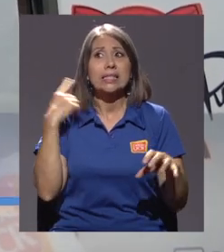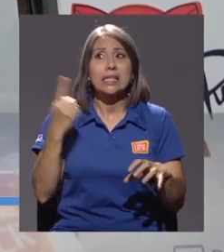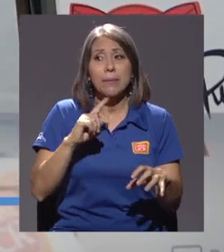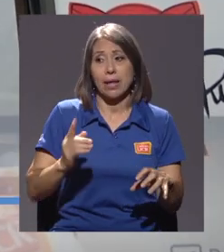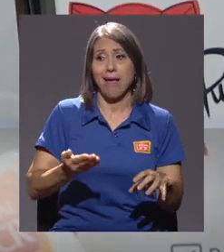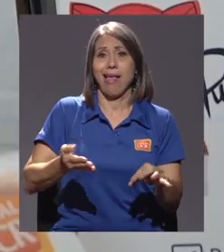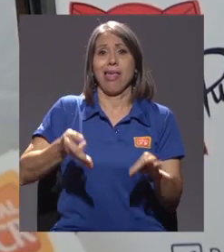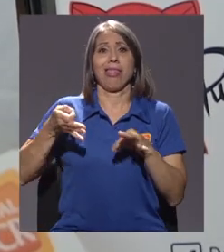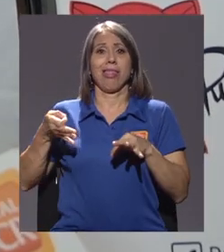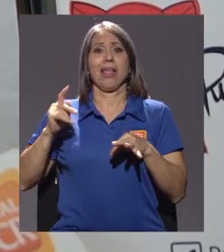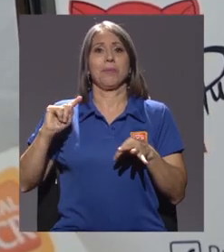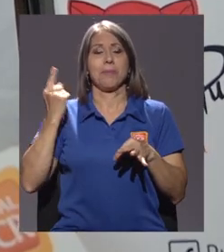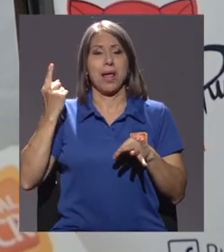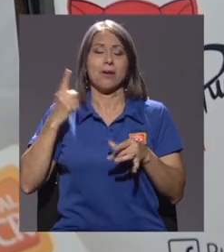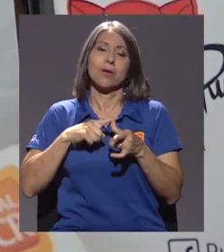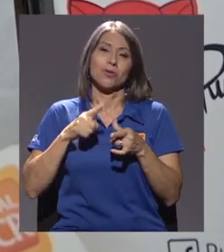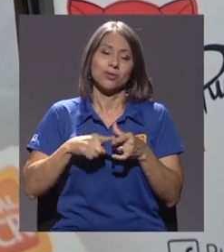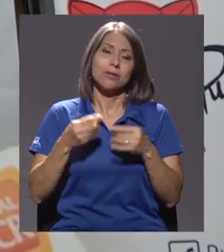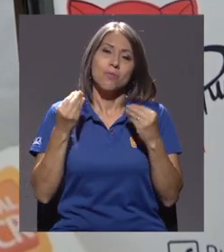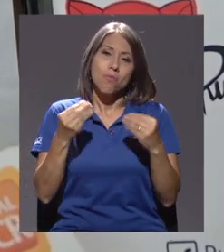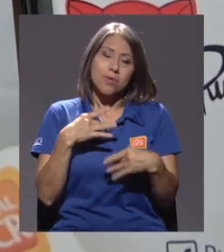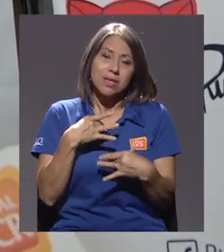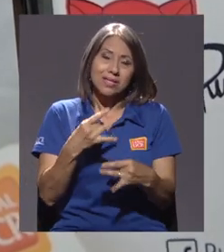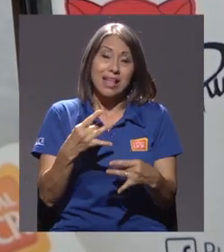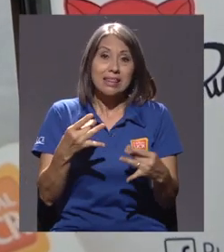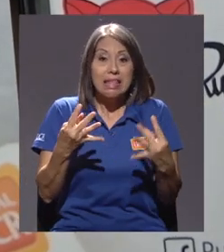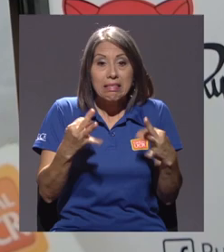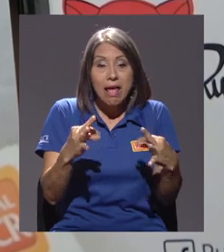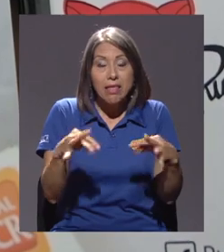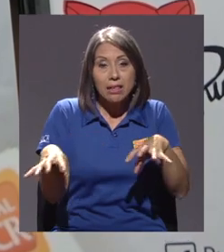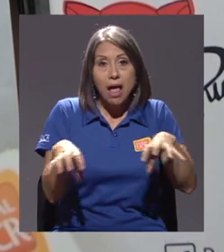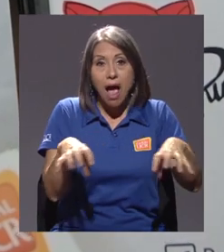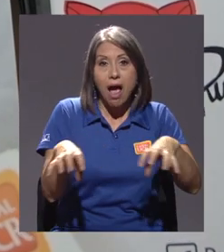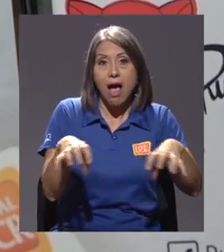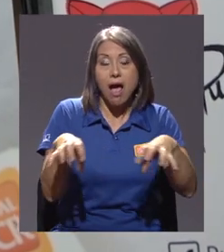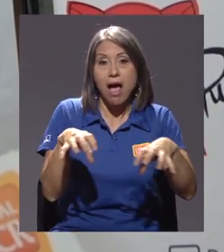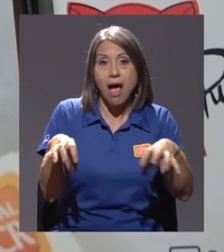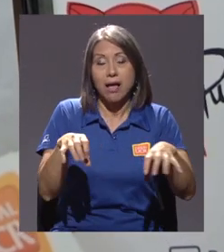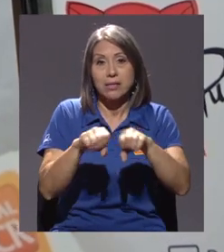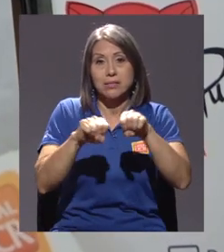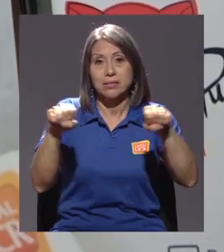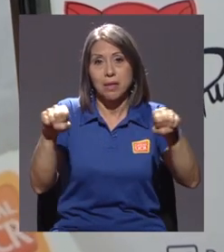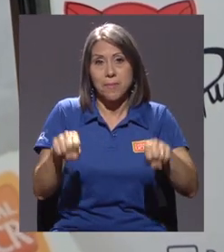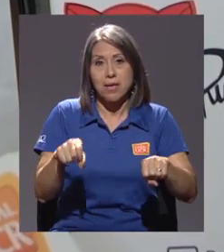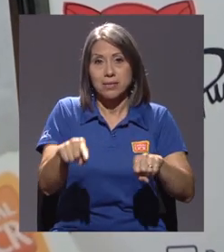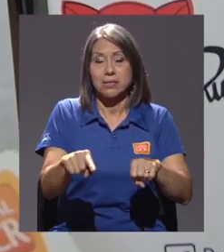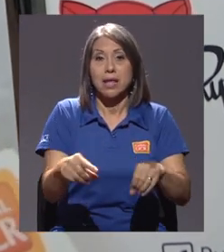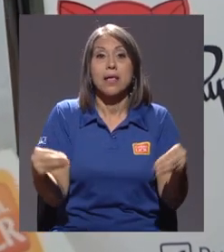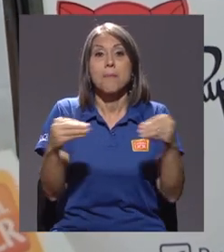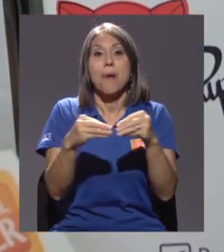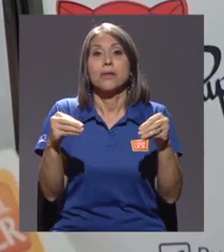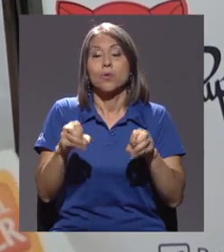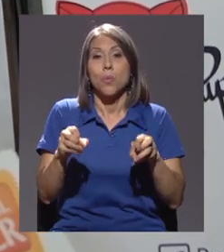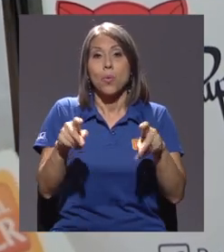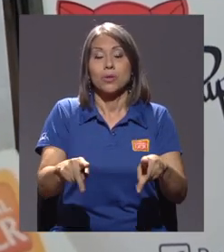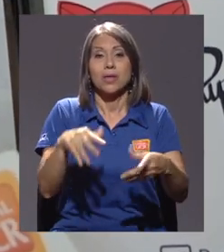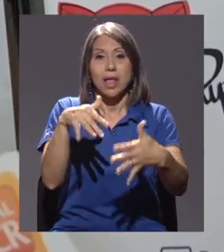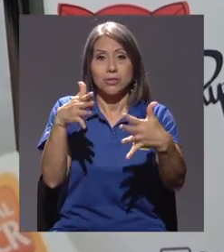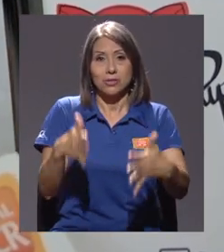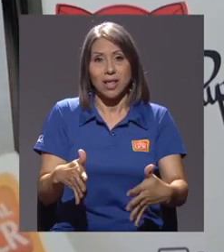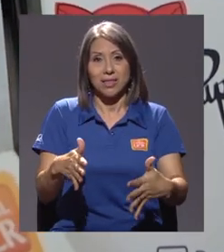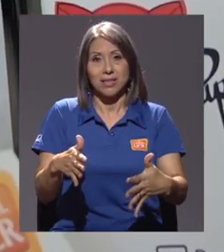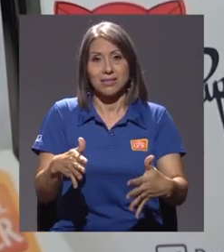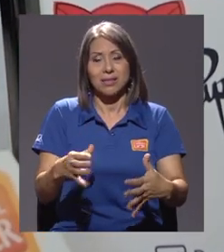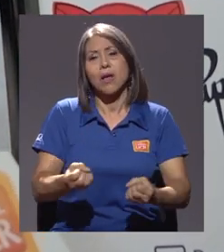Entonces me parece como muy interesante que traten de activar el segundo semestre también y que le empiecen a dar más espacio a los estudiantes, porque muchas